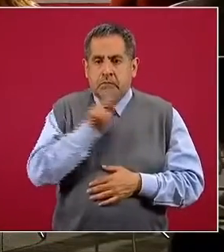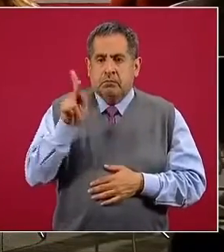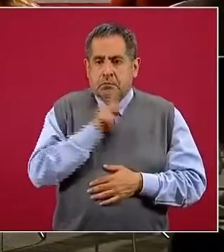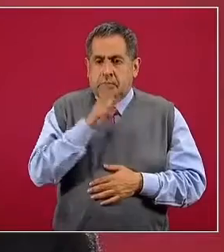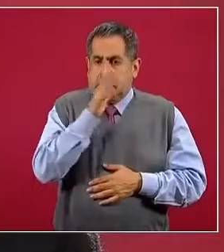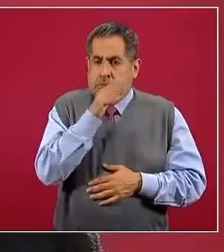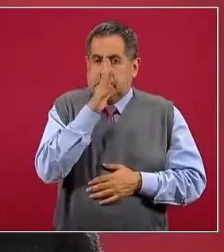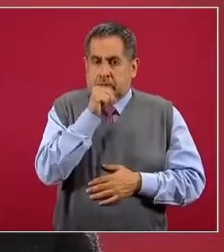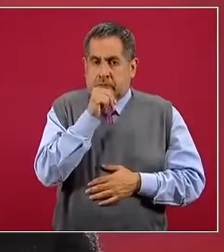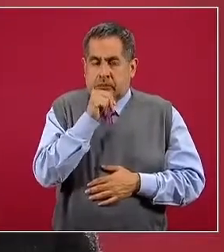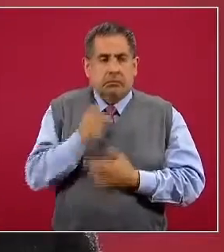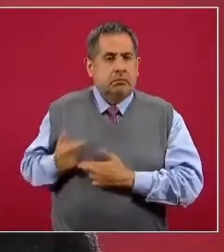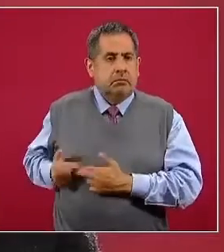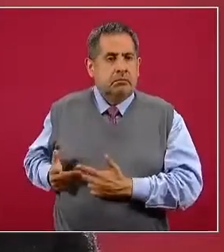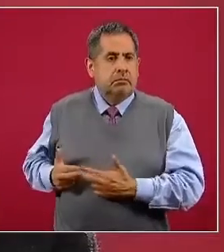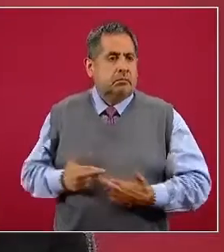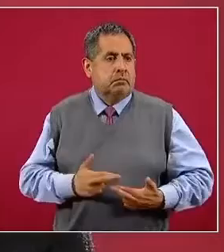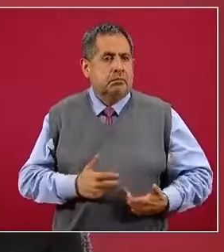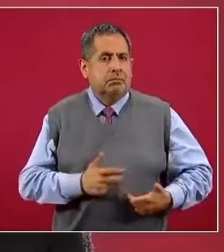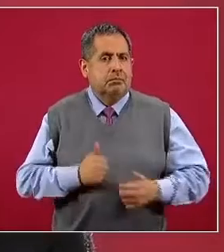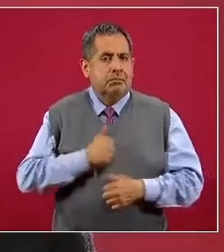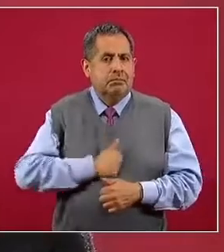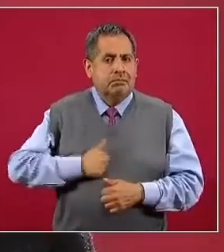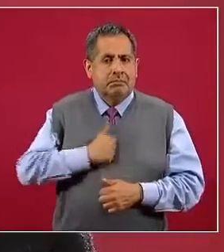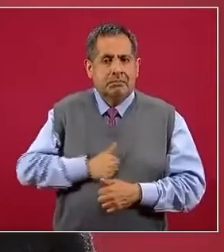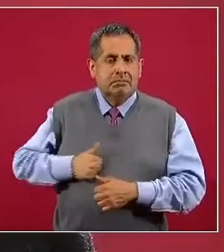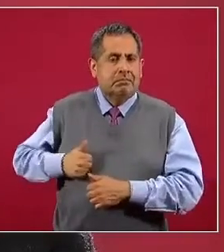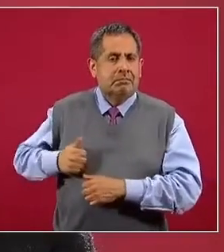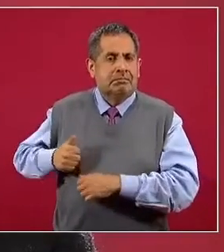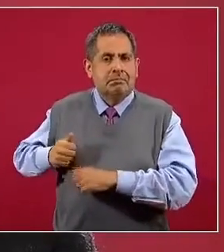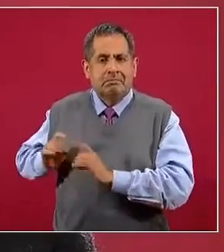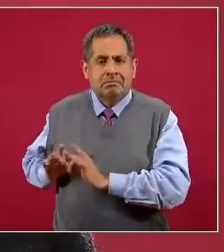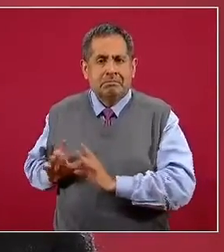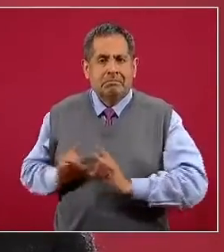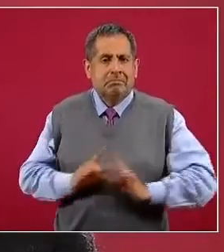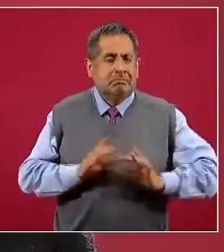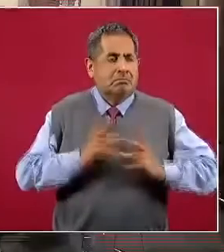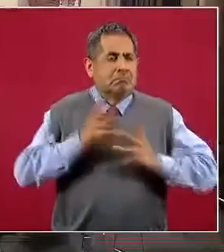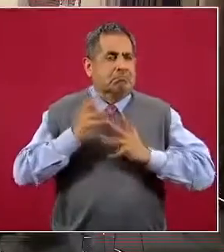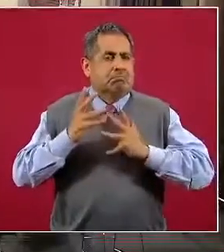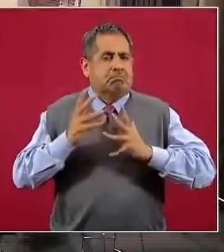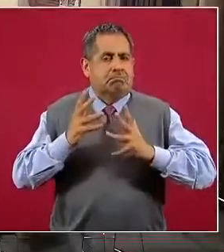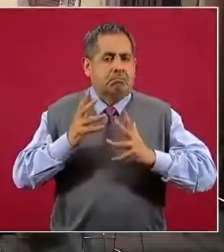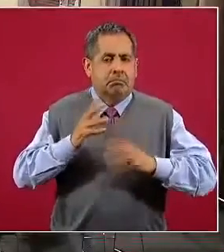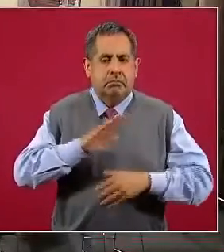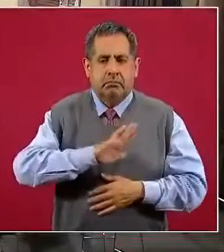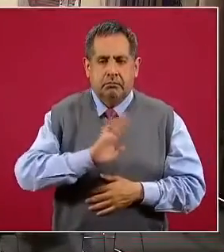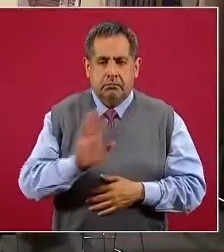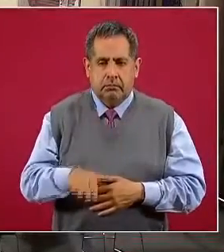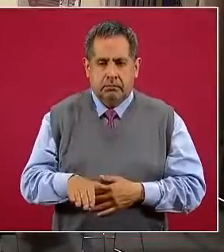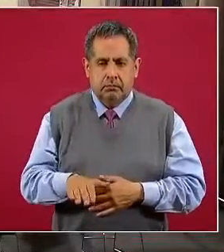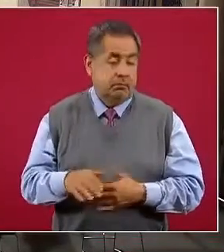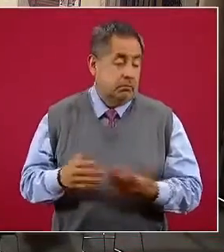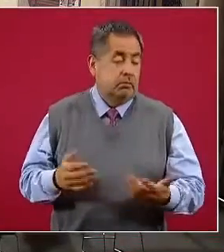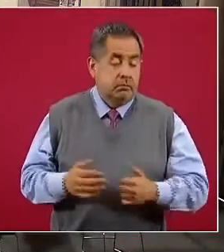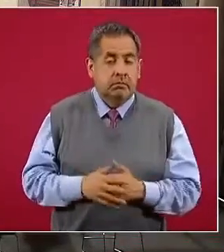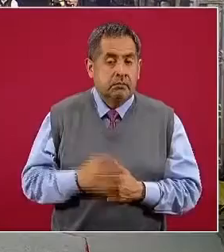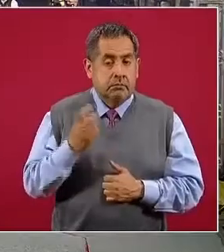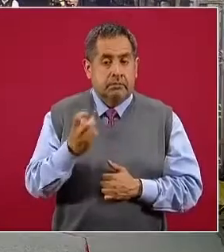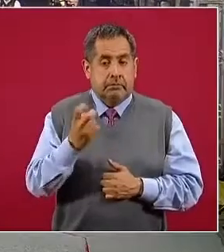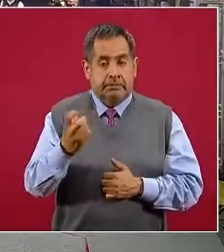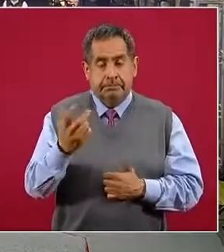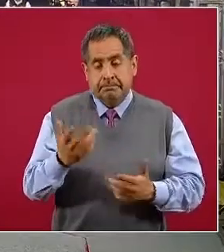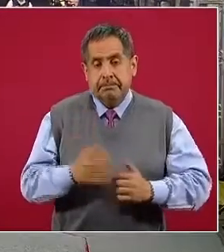oxigenación y desafortunadamente puede ocurrir la muerte. Quiero dejar claro que